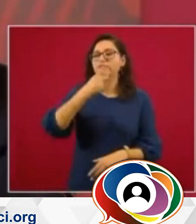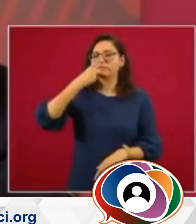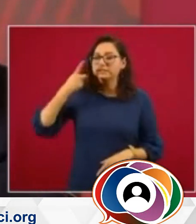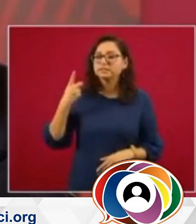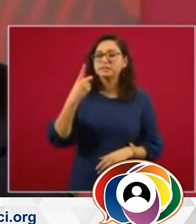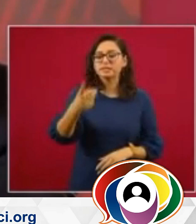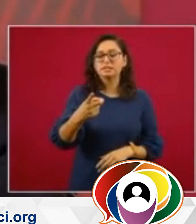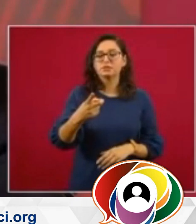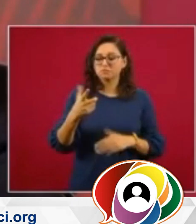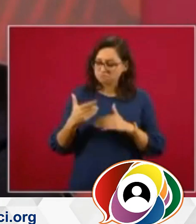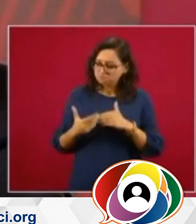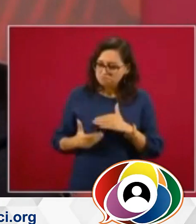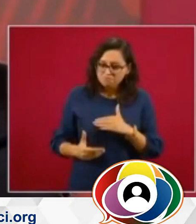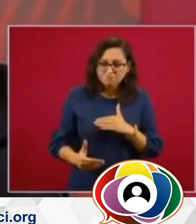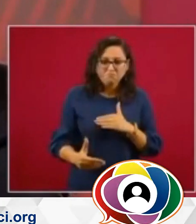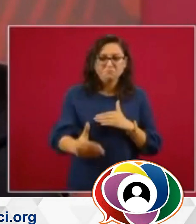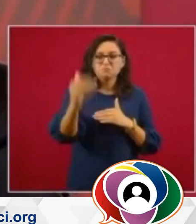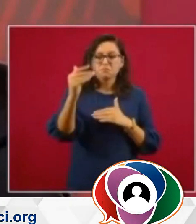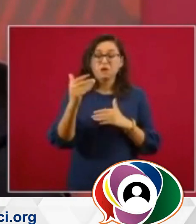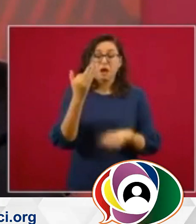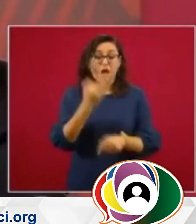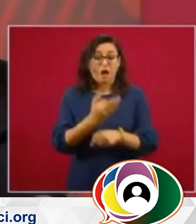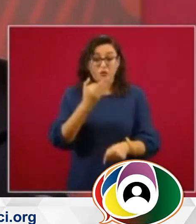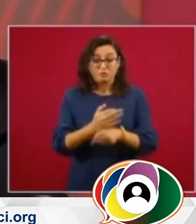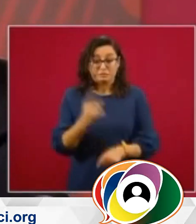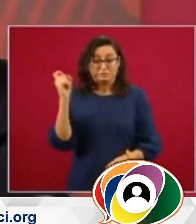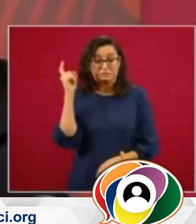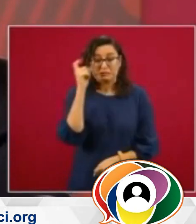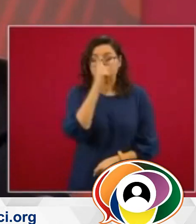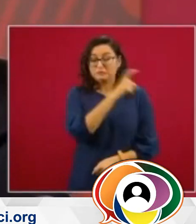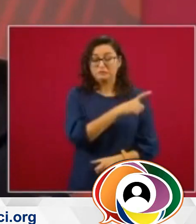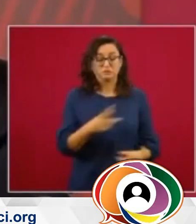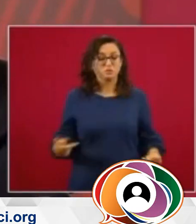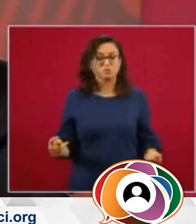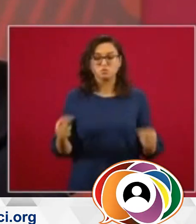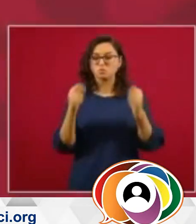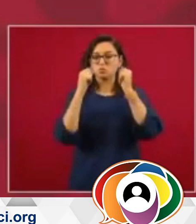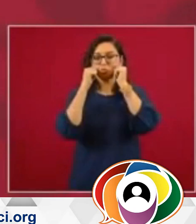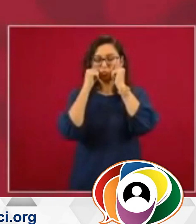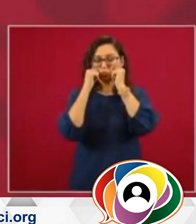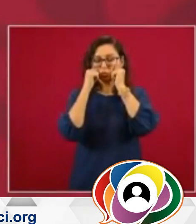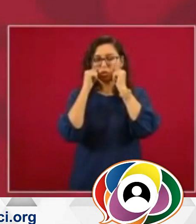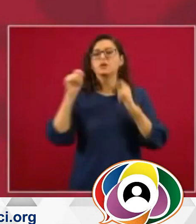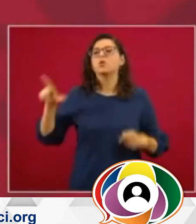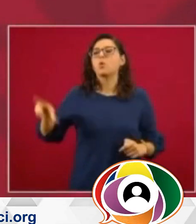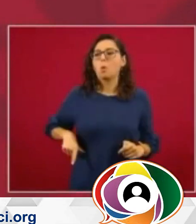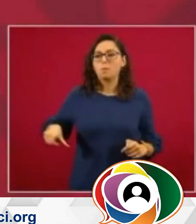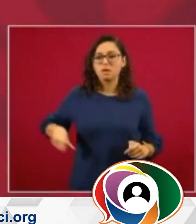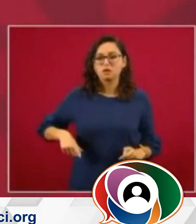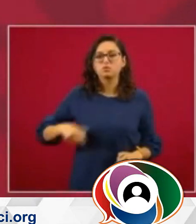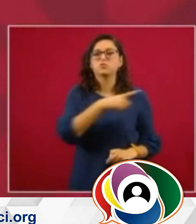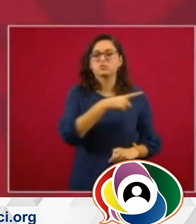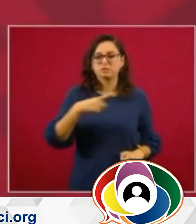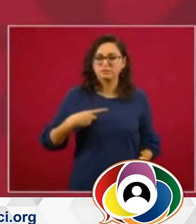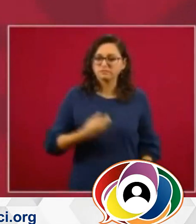el régimen autoritario dotarlo de símbolos con proyectos faraónicos y tener el respaldo del ejército este